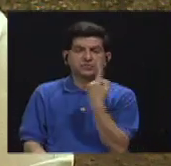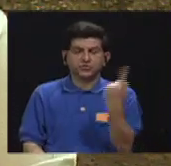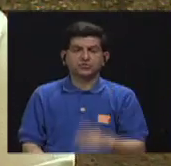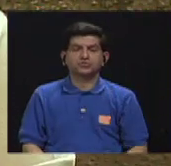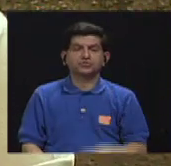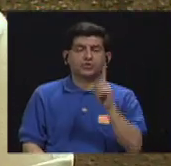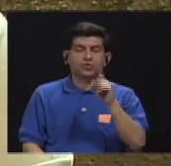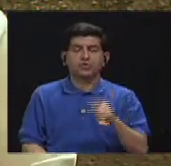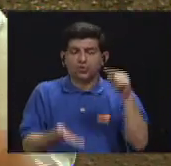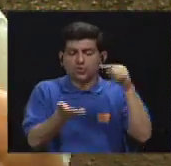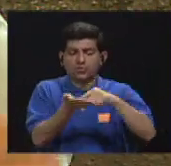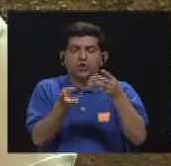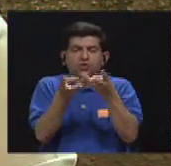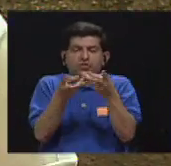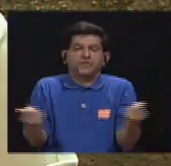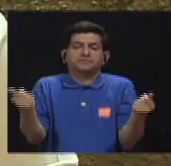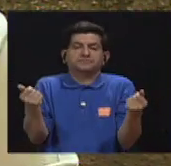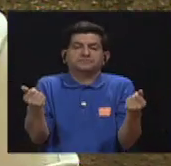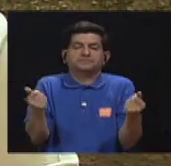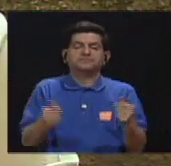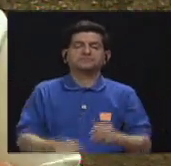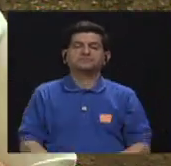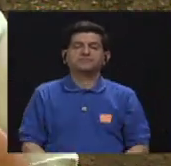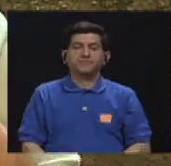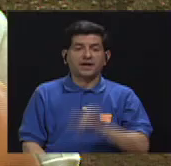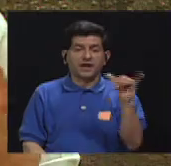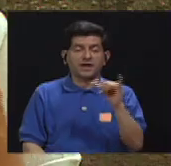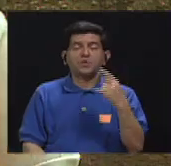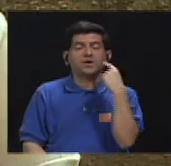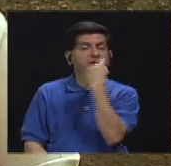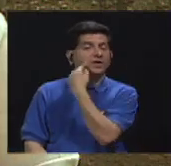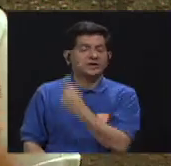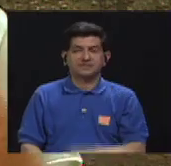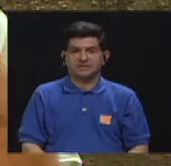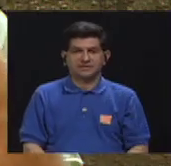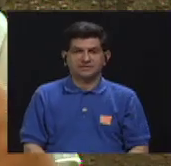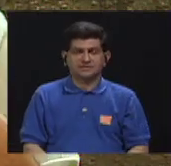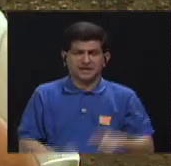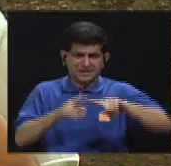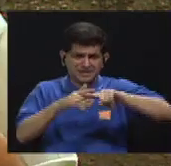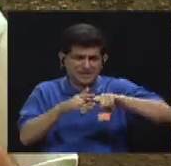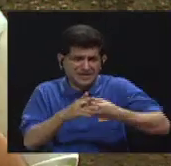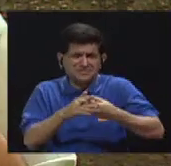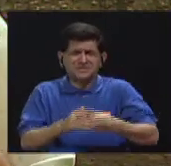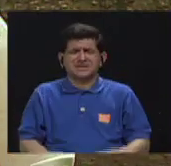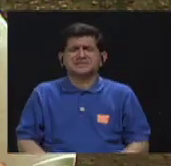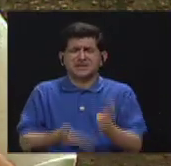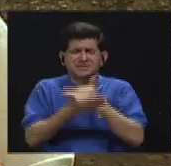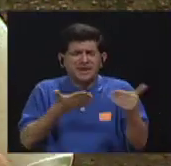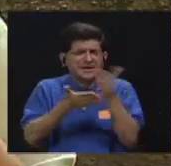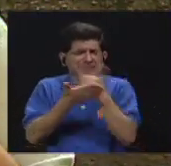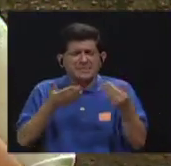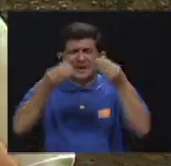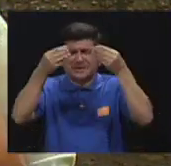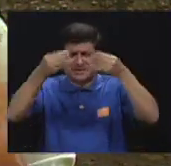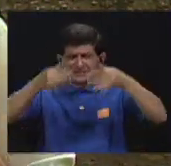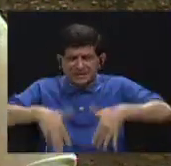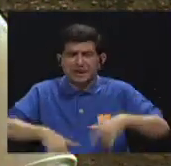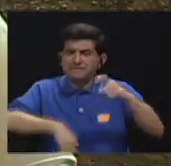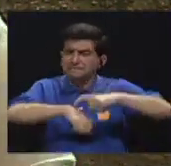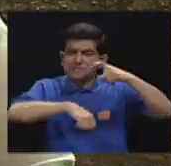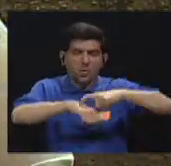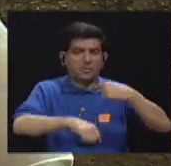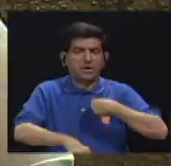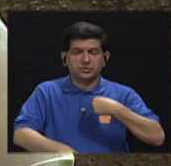solamente con ponerle el dedo, se me va a destruir el tornillo. Lo mismo pasa con el diente. Si empieza a perder muchísimos elementos el diente, va a